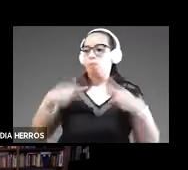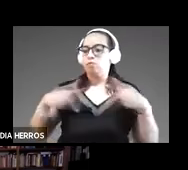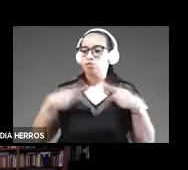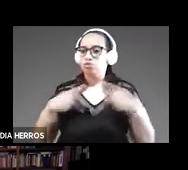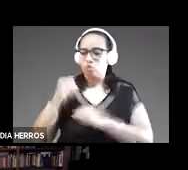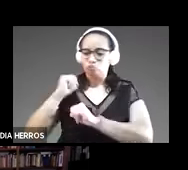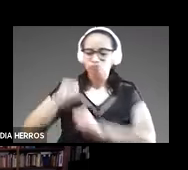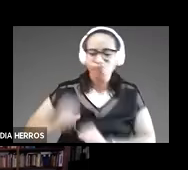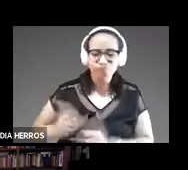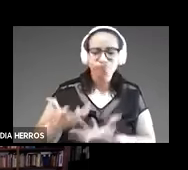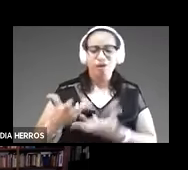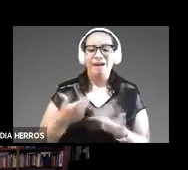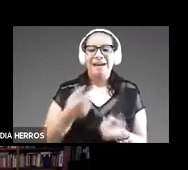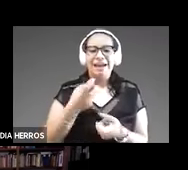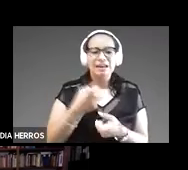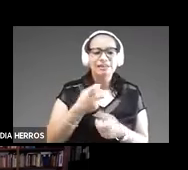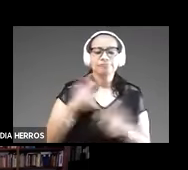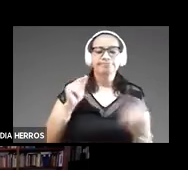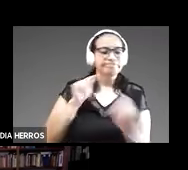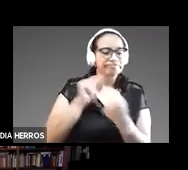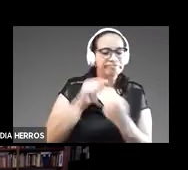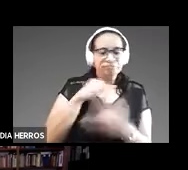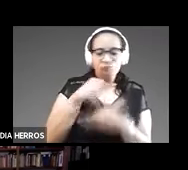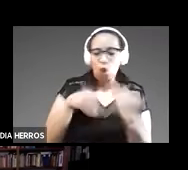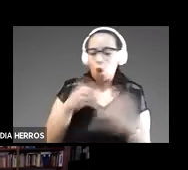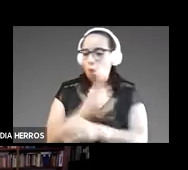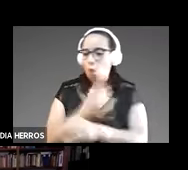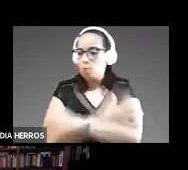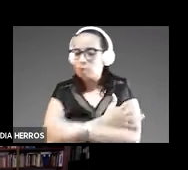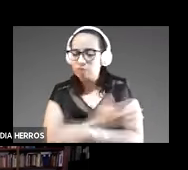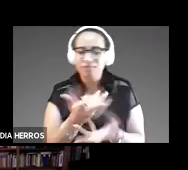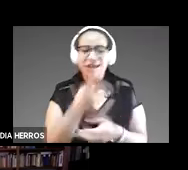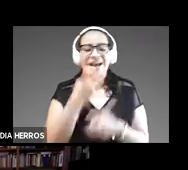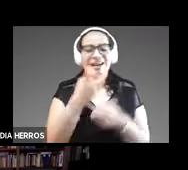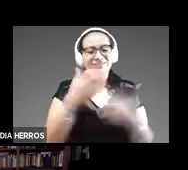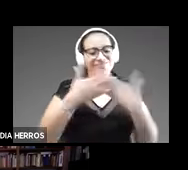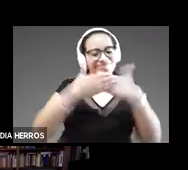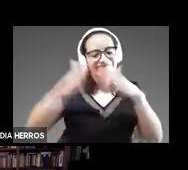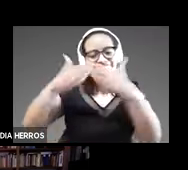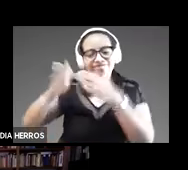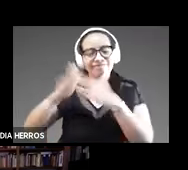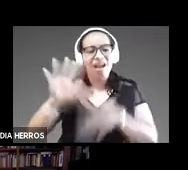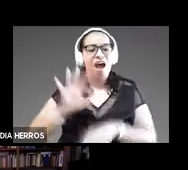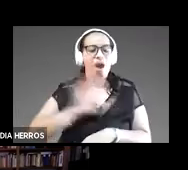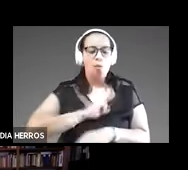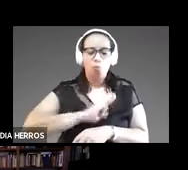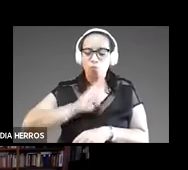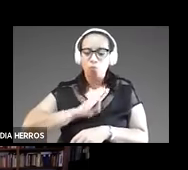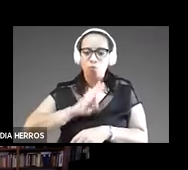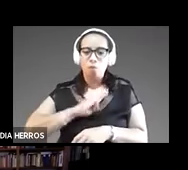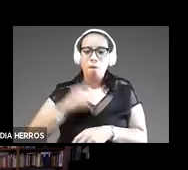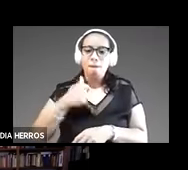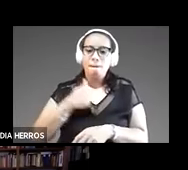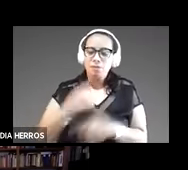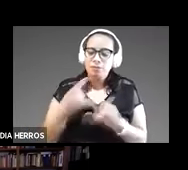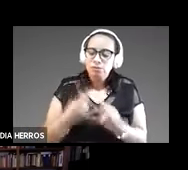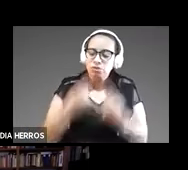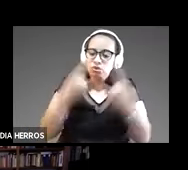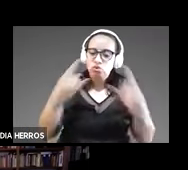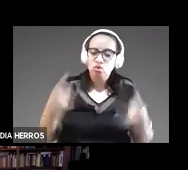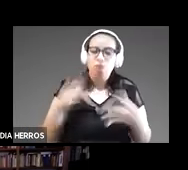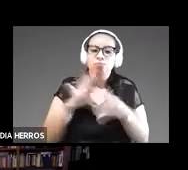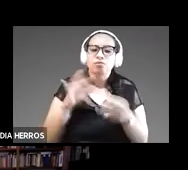empáticamente, con todos sus compañeros. Eso abre muchas posibilidades en las que mi relato me lo cuento a mí mismo. Y después